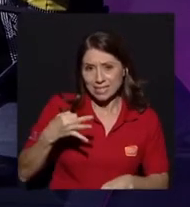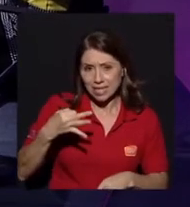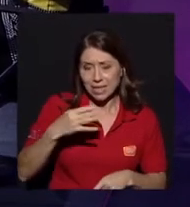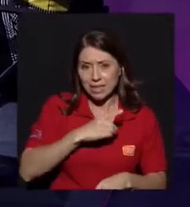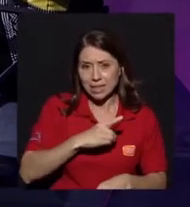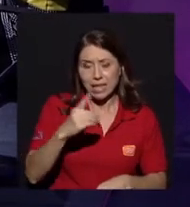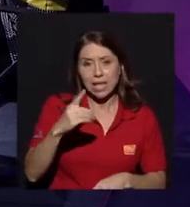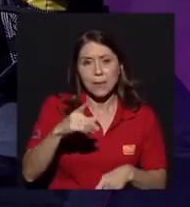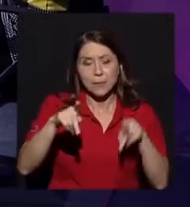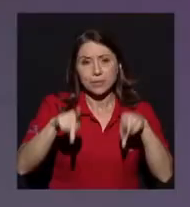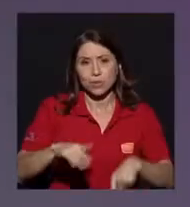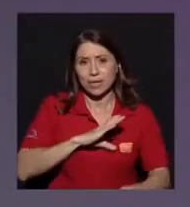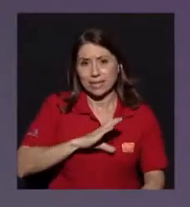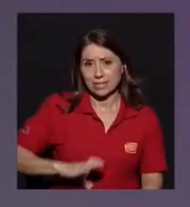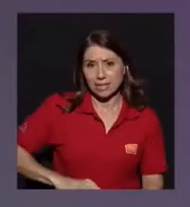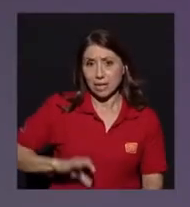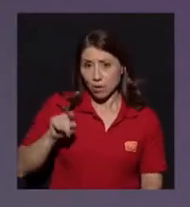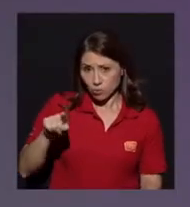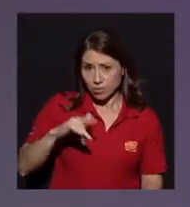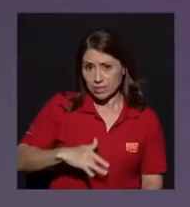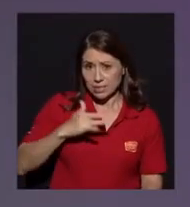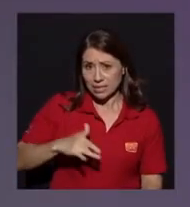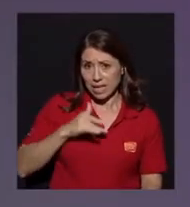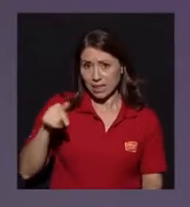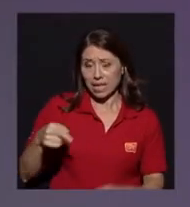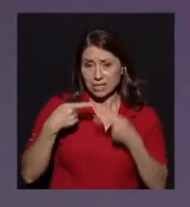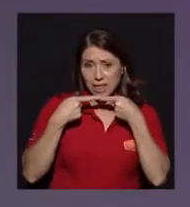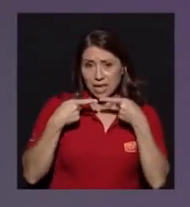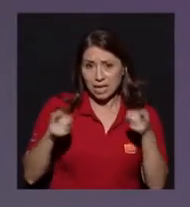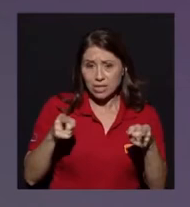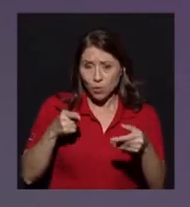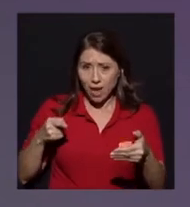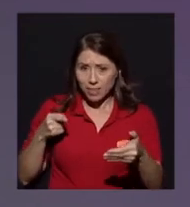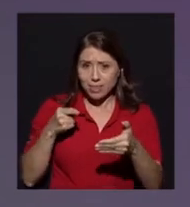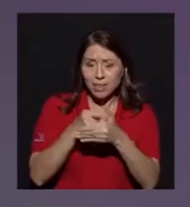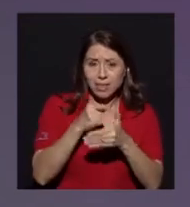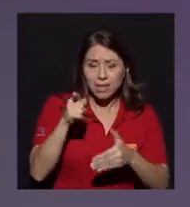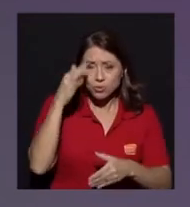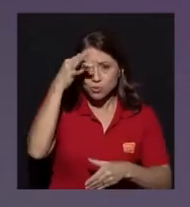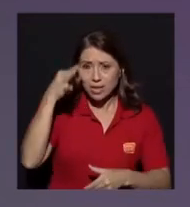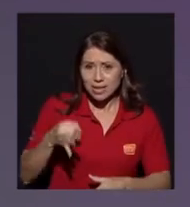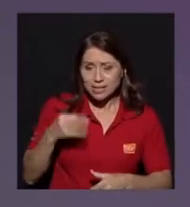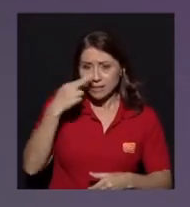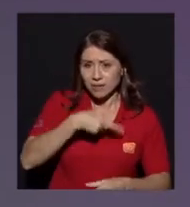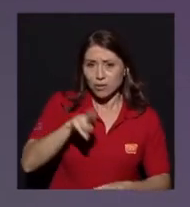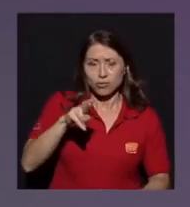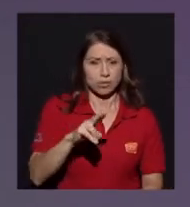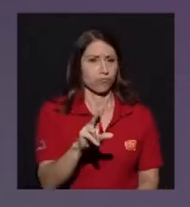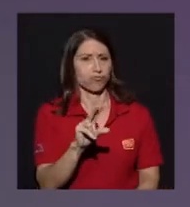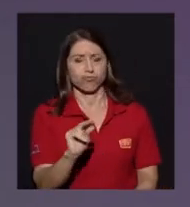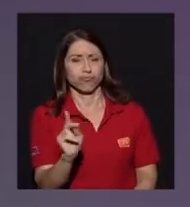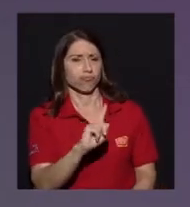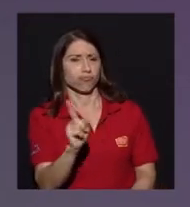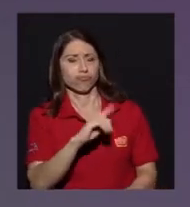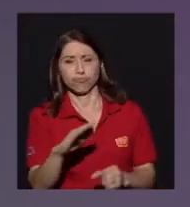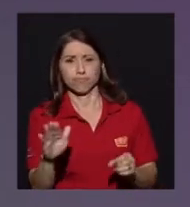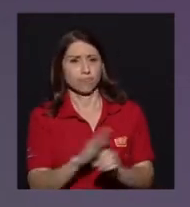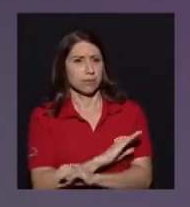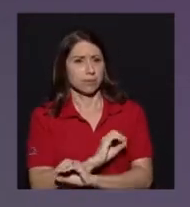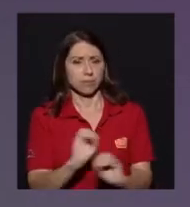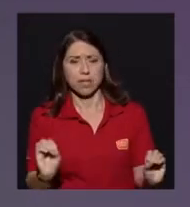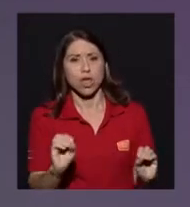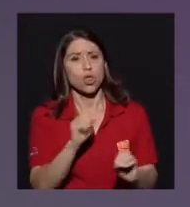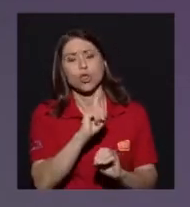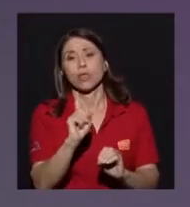siente usted que este decreto atenta contra sus creencias religiosas absoluto en absoluto no atenta contra ninguna